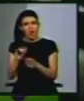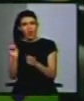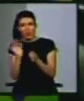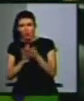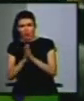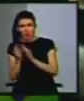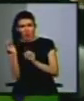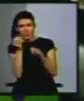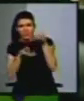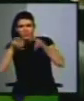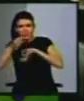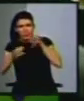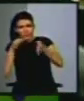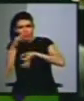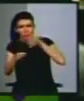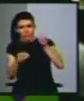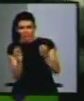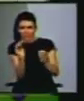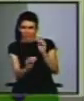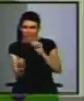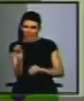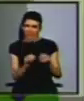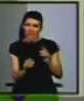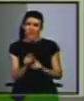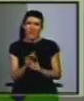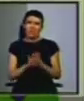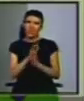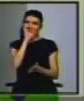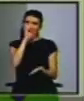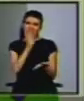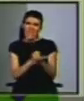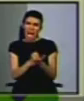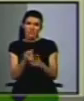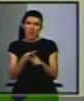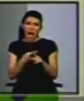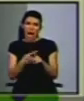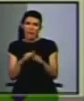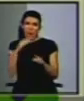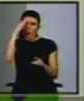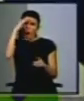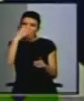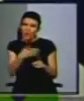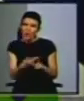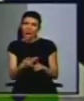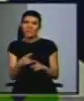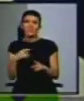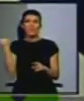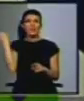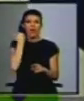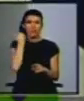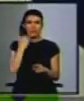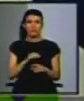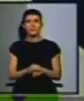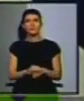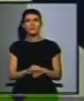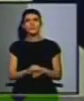del abuso de confianza y de la traición. Lo conozco hace unos